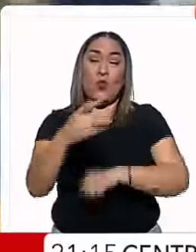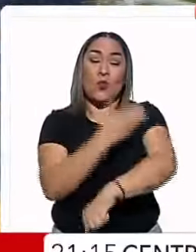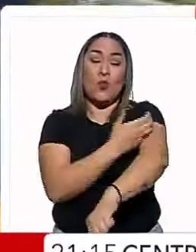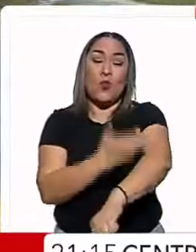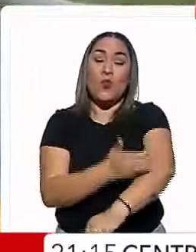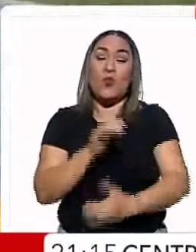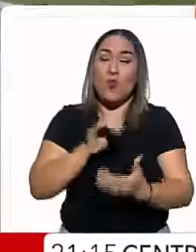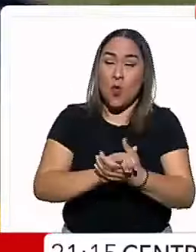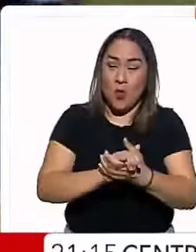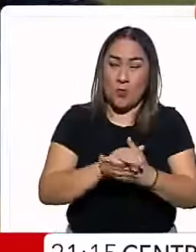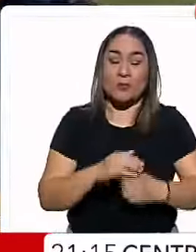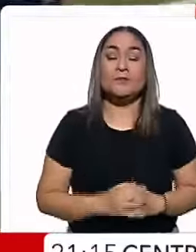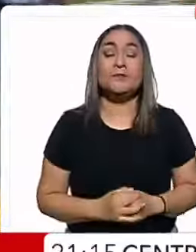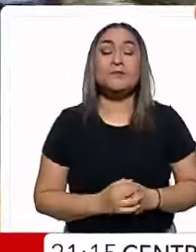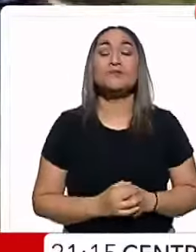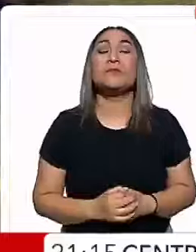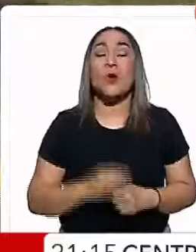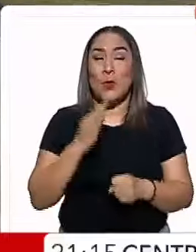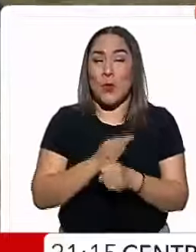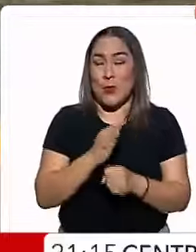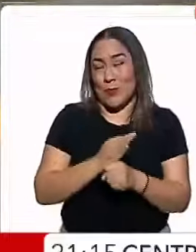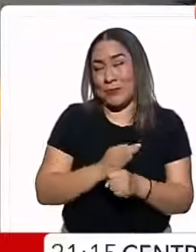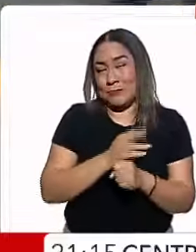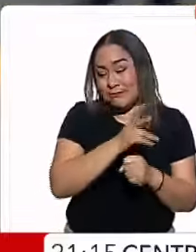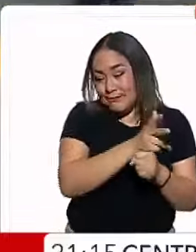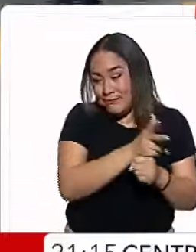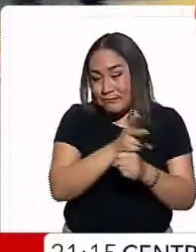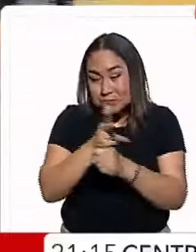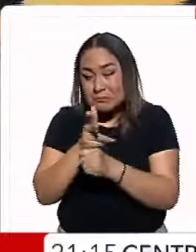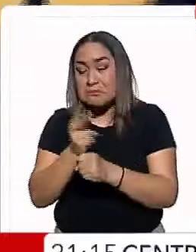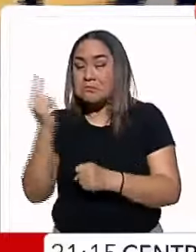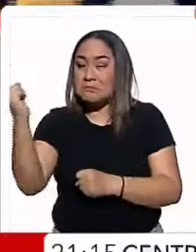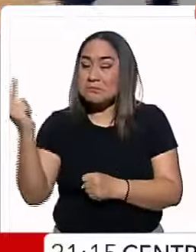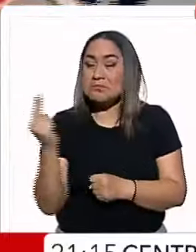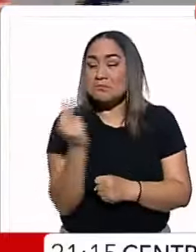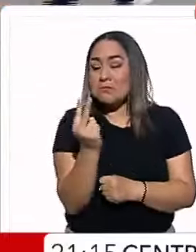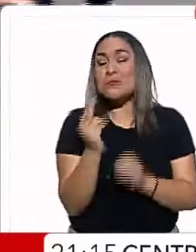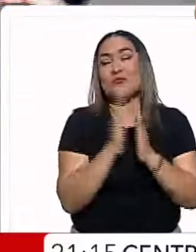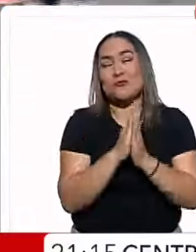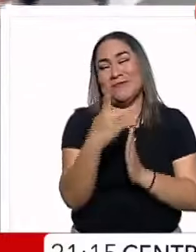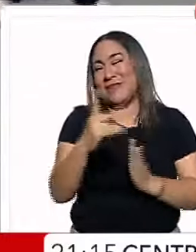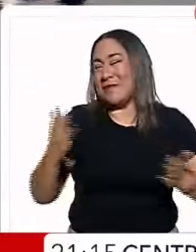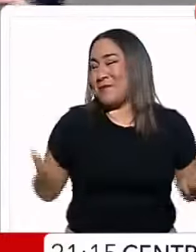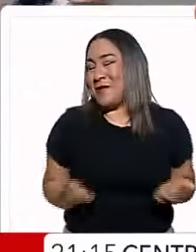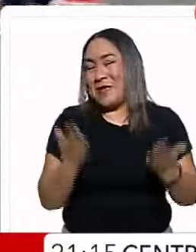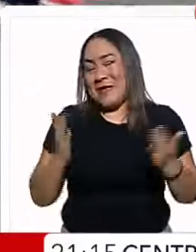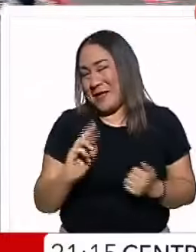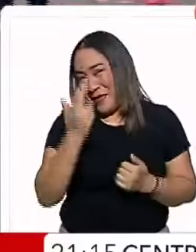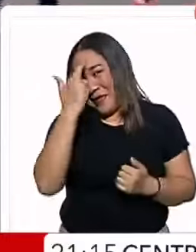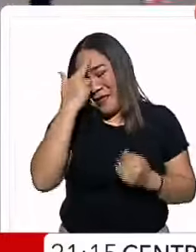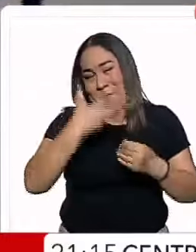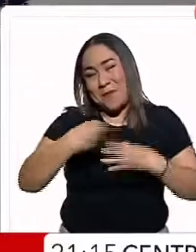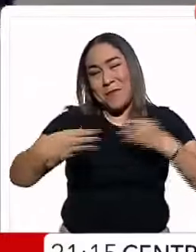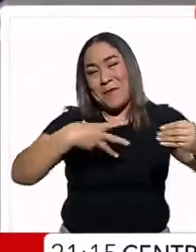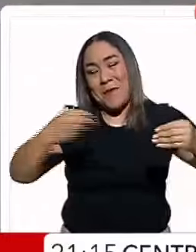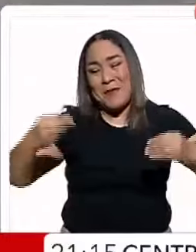esposa. Para las primeras imágenes de la noche, no se resistieron a la petición del baile que lo catapultó en redes